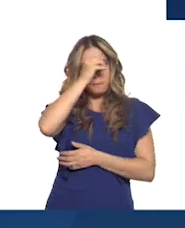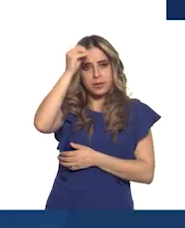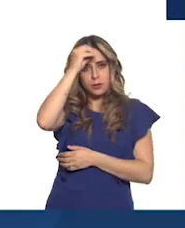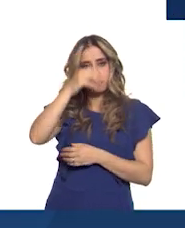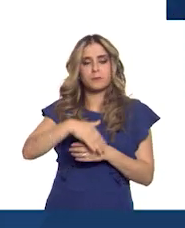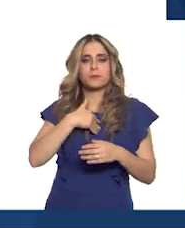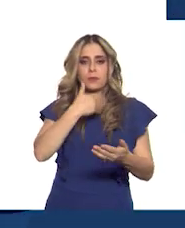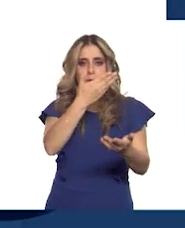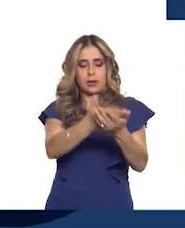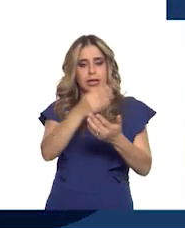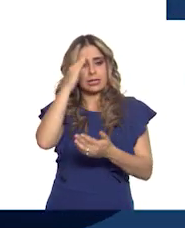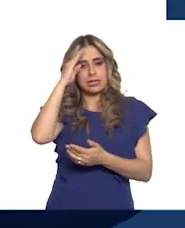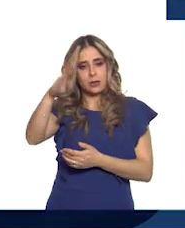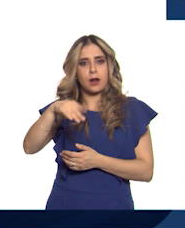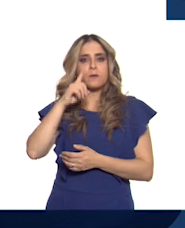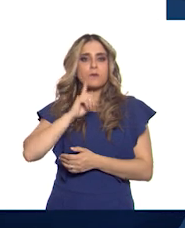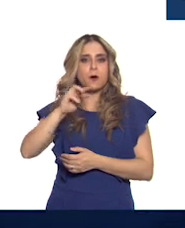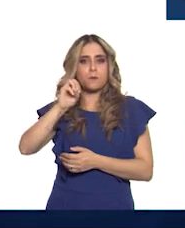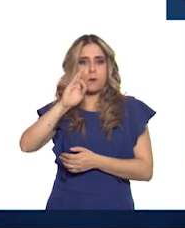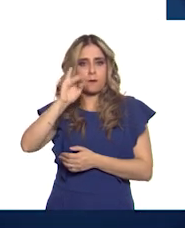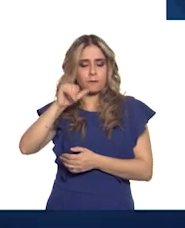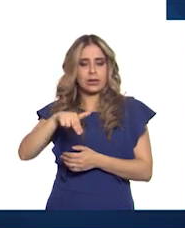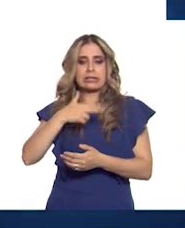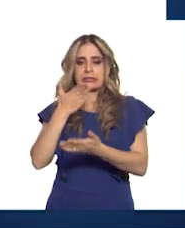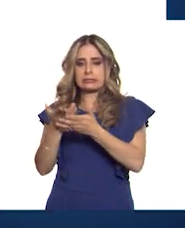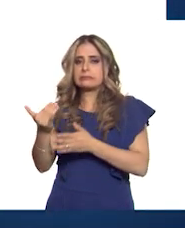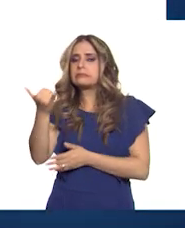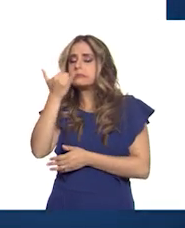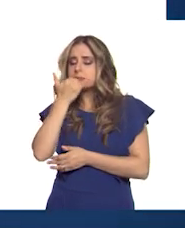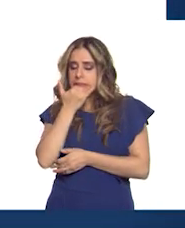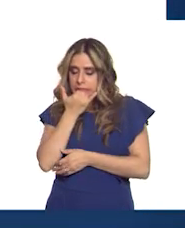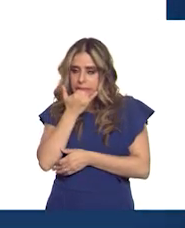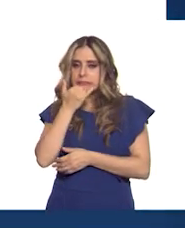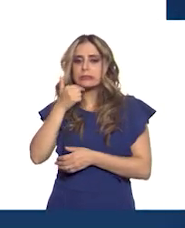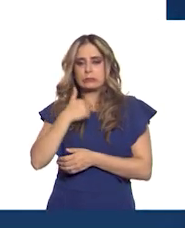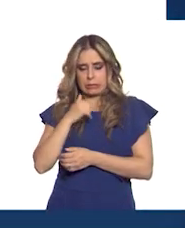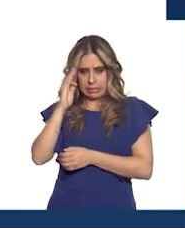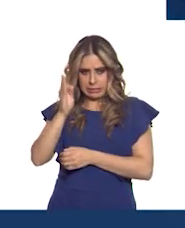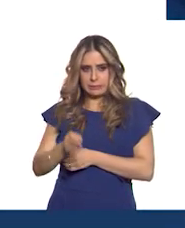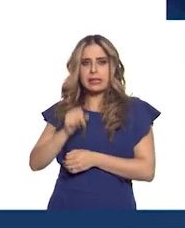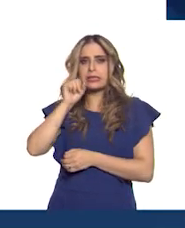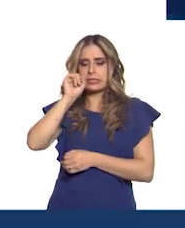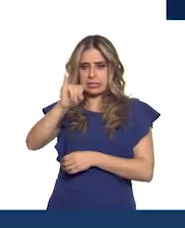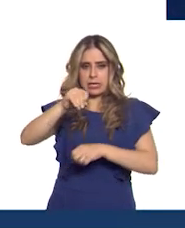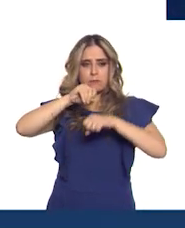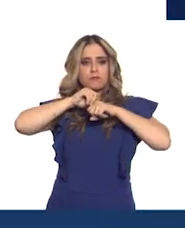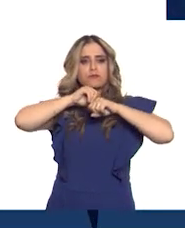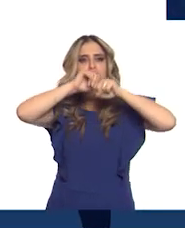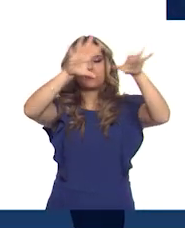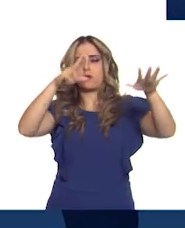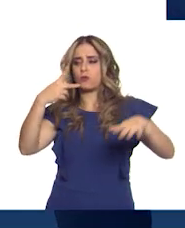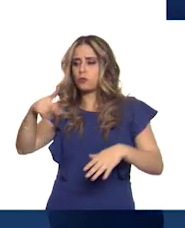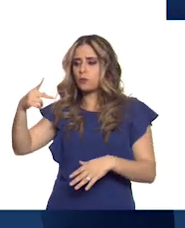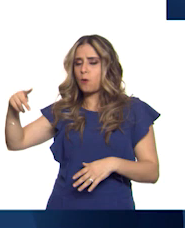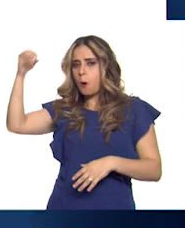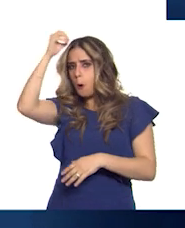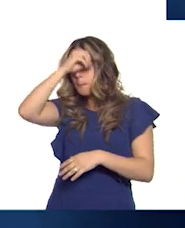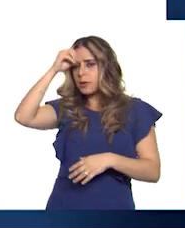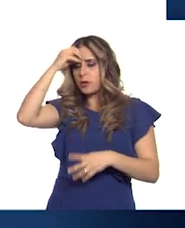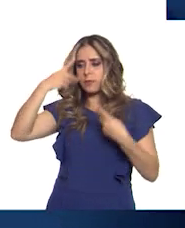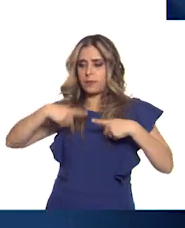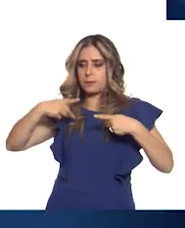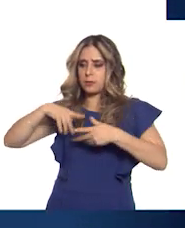a la señora Murfín y López una disculpa y reiteramos nuestra disposición a publicar las opiniones de nuestros